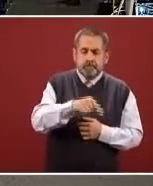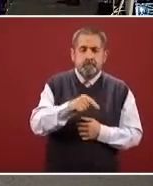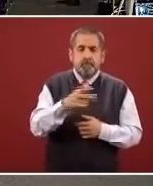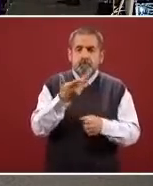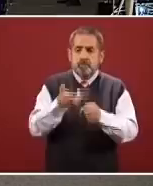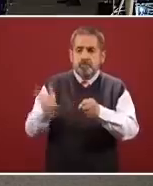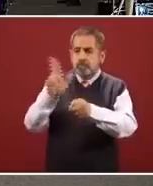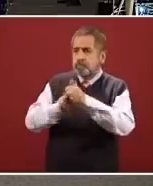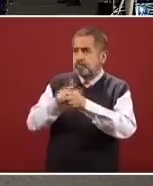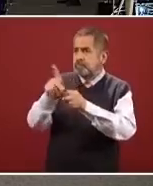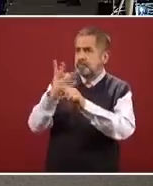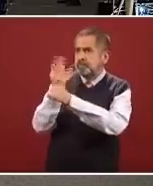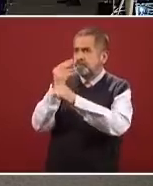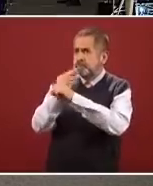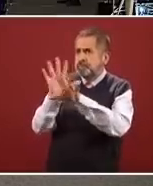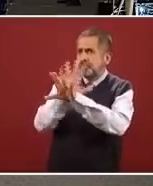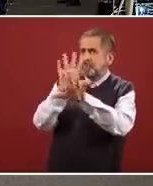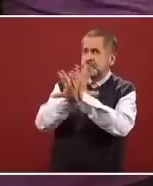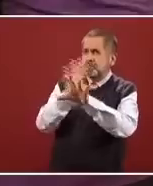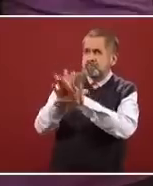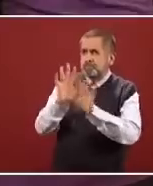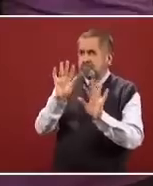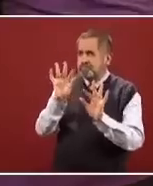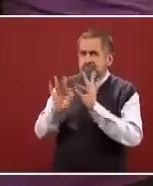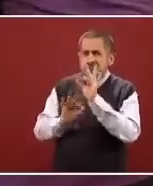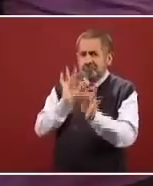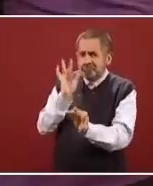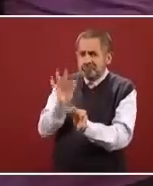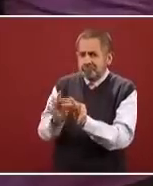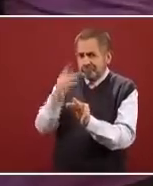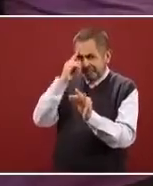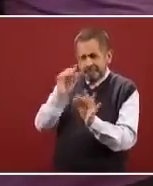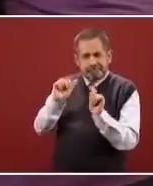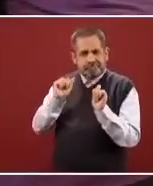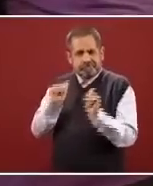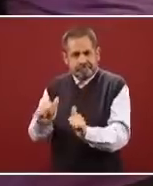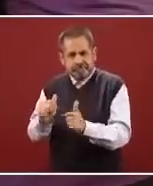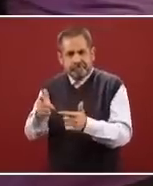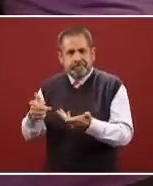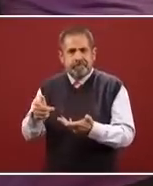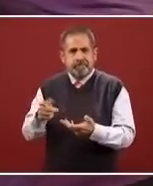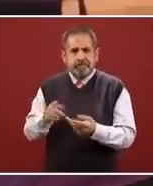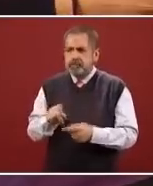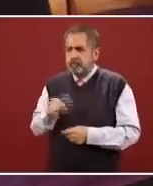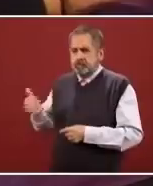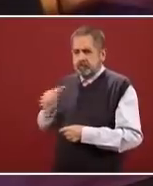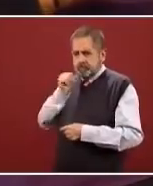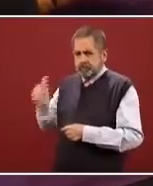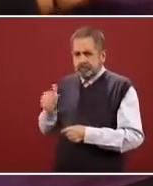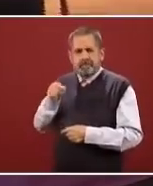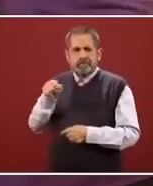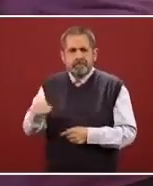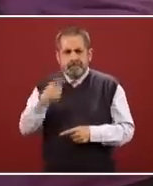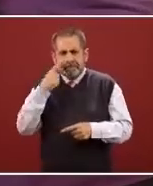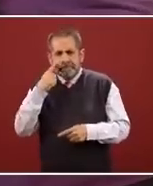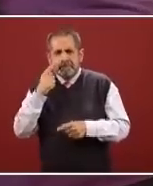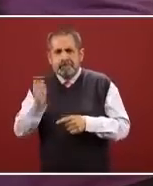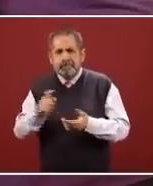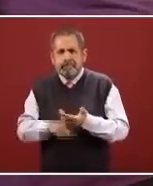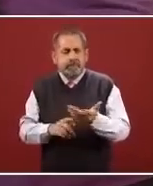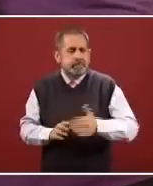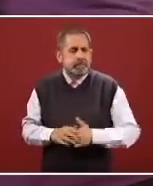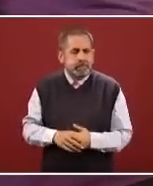cuatro hospitales, es decir, con qué contarán, qué no contarán con los demás. Y una inquietud muy recurrente en la población es,